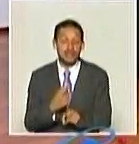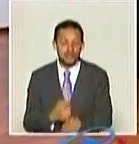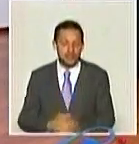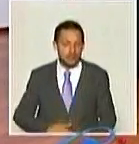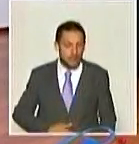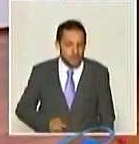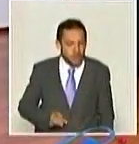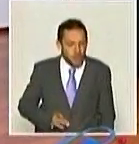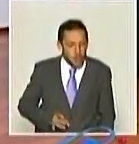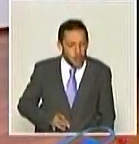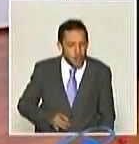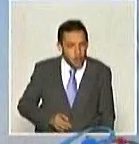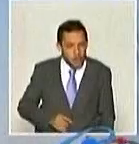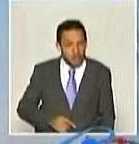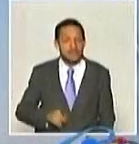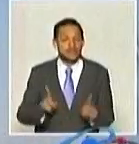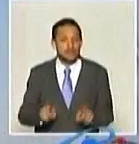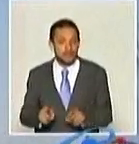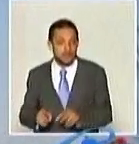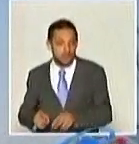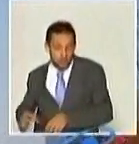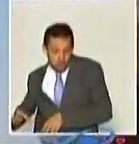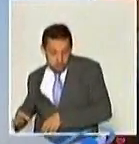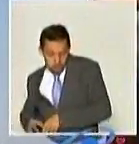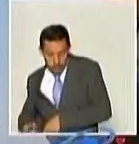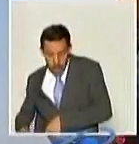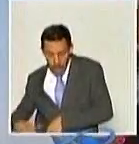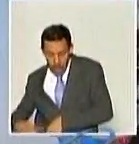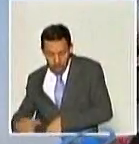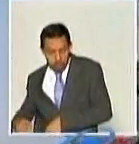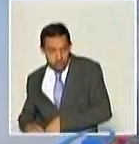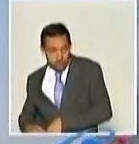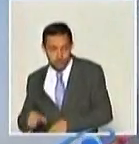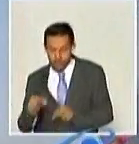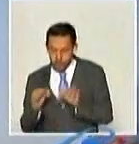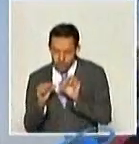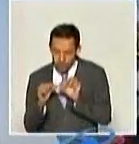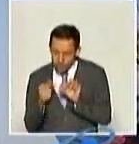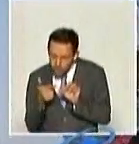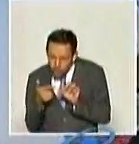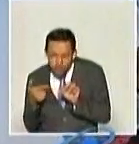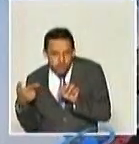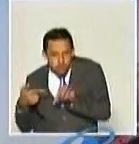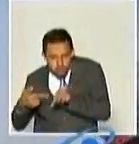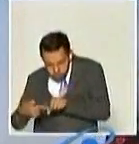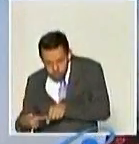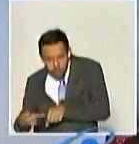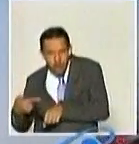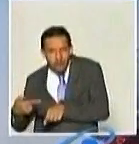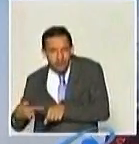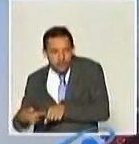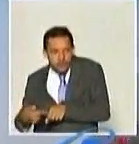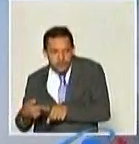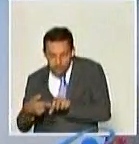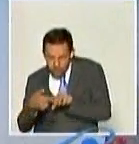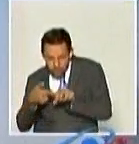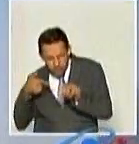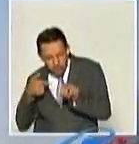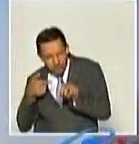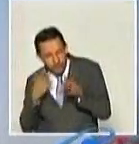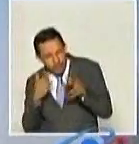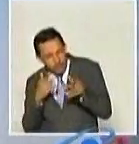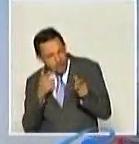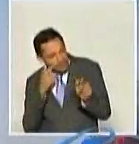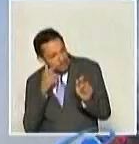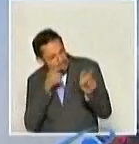con la insuflación rectal. De unos resultados porque uno mete la sonda y la saca un poquito más o menos a nivel